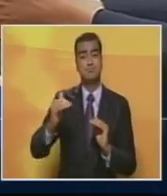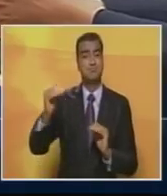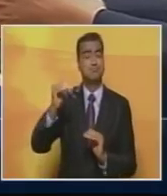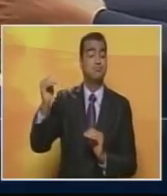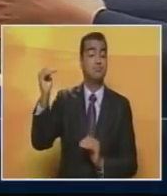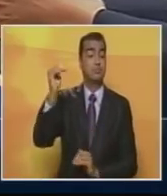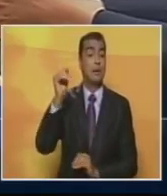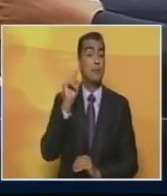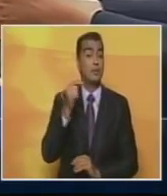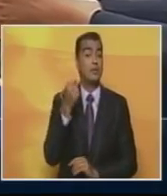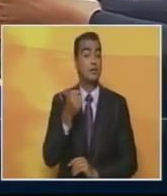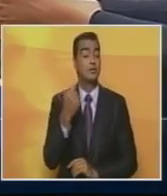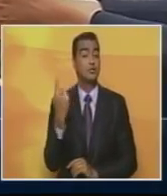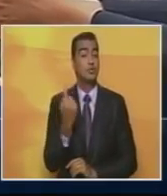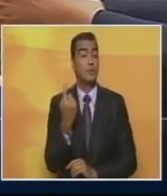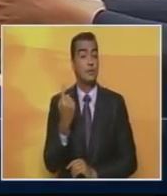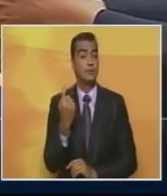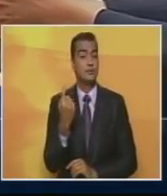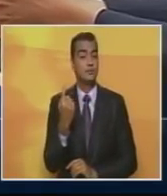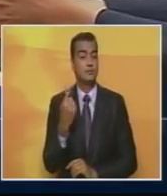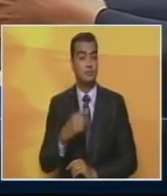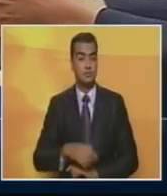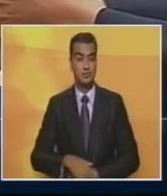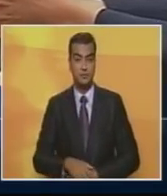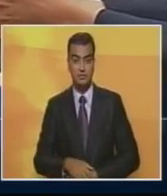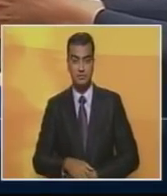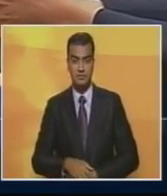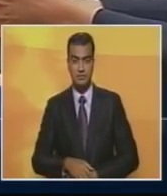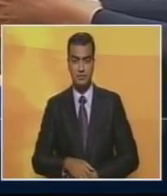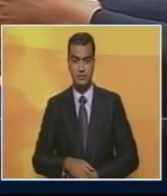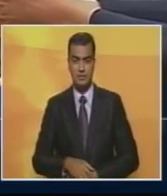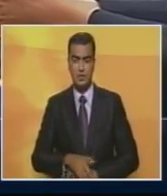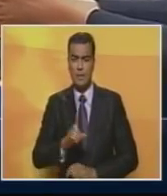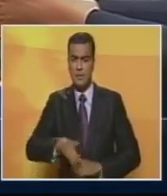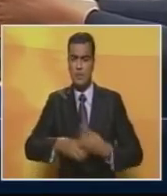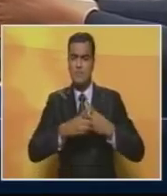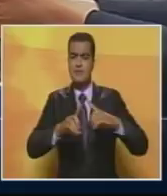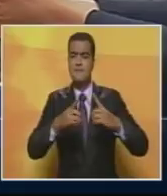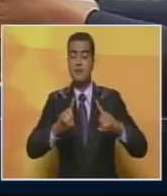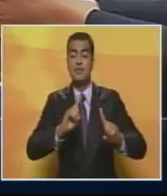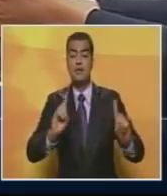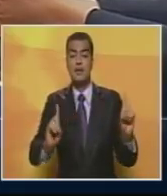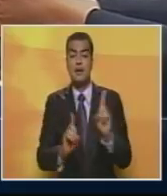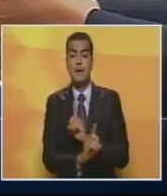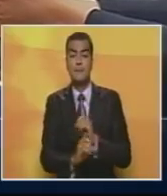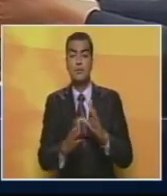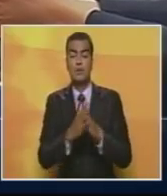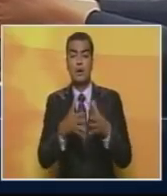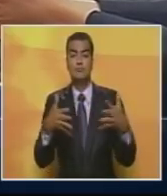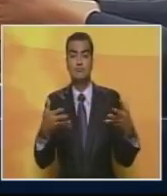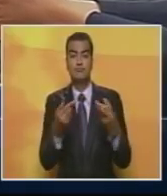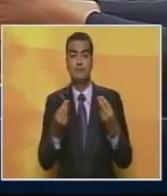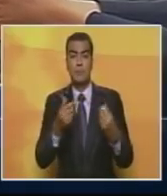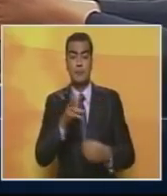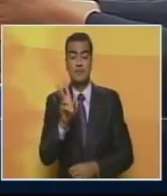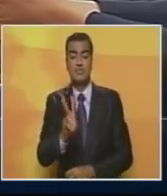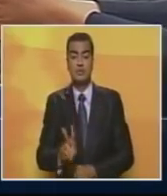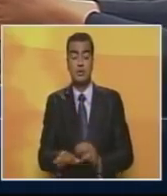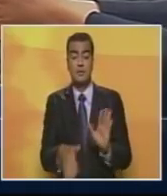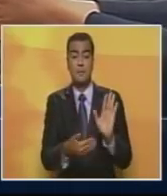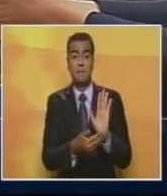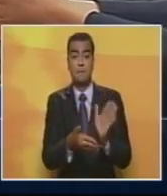habido, producto no solamente de eso, sino de los diferentes cambios que ha habido en la macroeconomía venezolana, en los